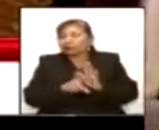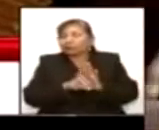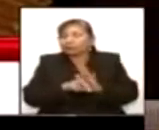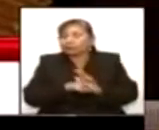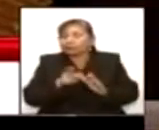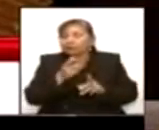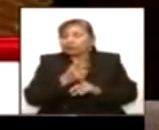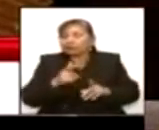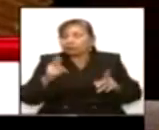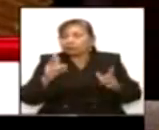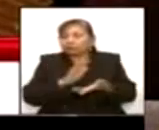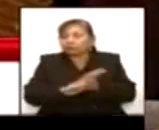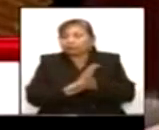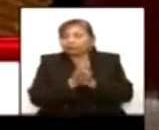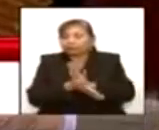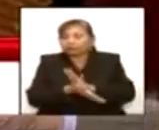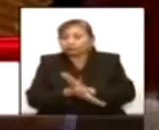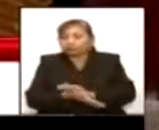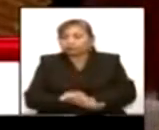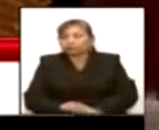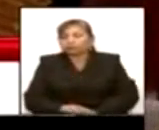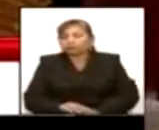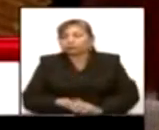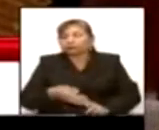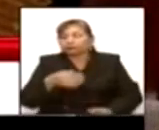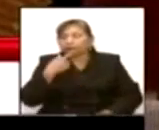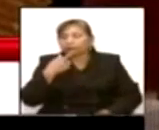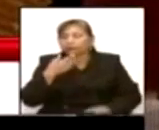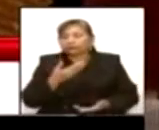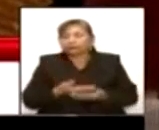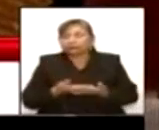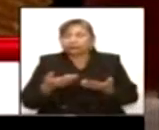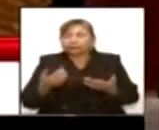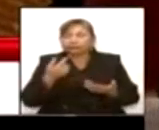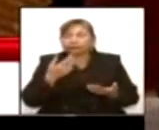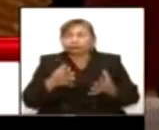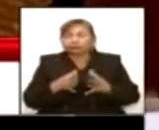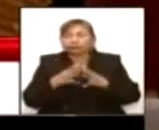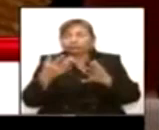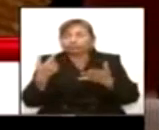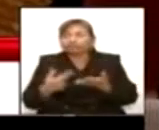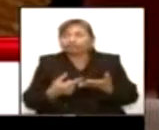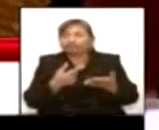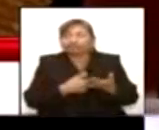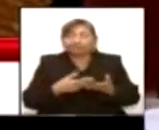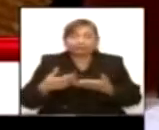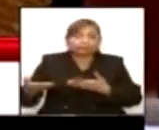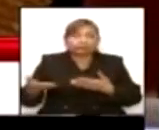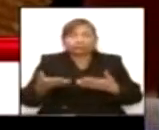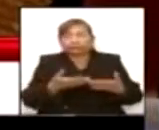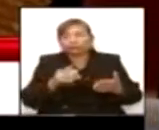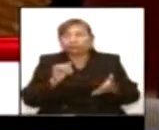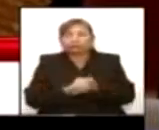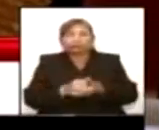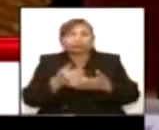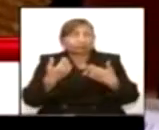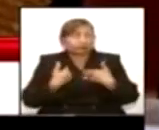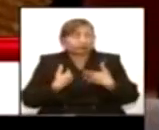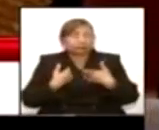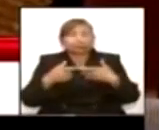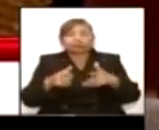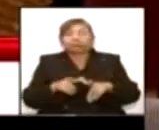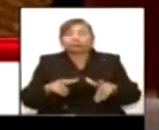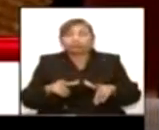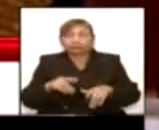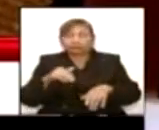legal, libre y gratuito. Eso es una amplia discusión que lo vamos a tener en su